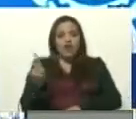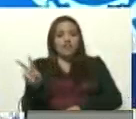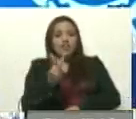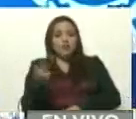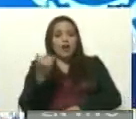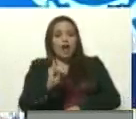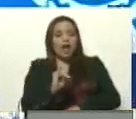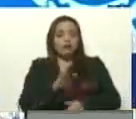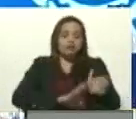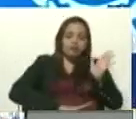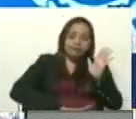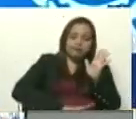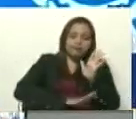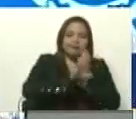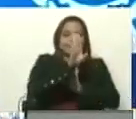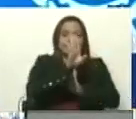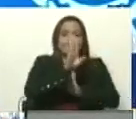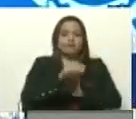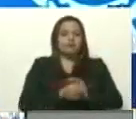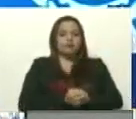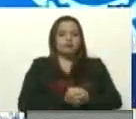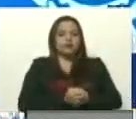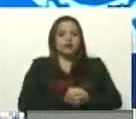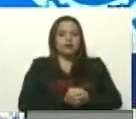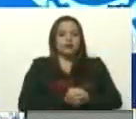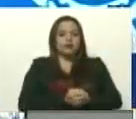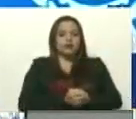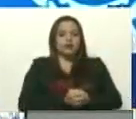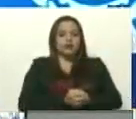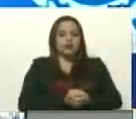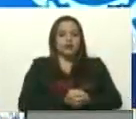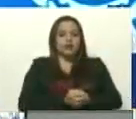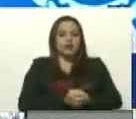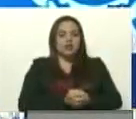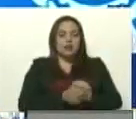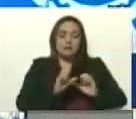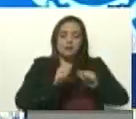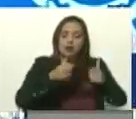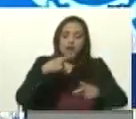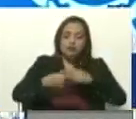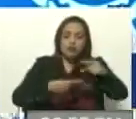impactó en la caída de la economía y empezamos un